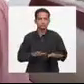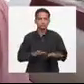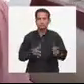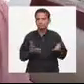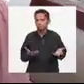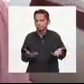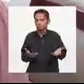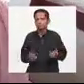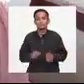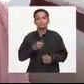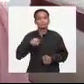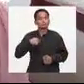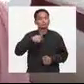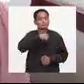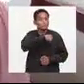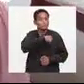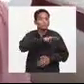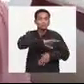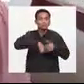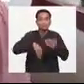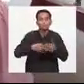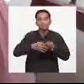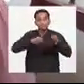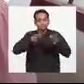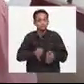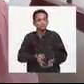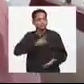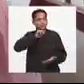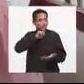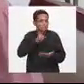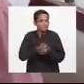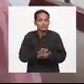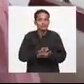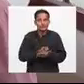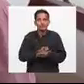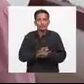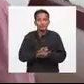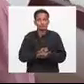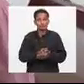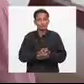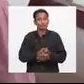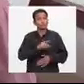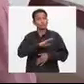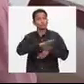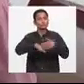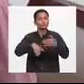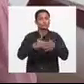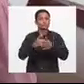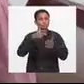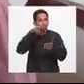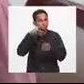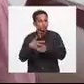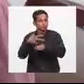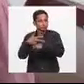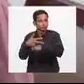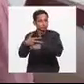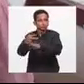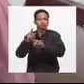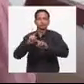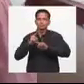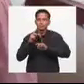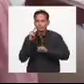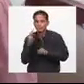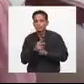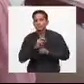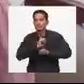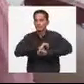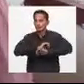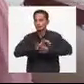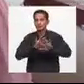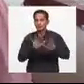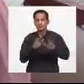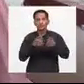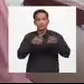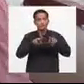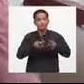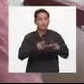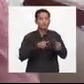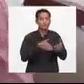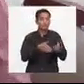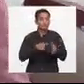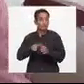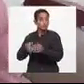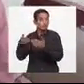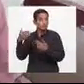tal manera de poder hacer ejercicios reales didácticos ante los medios de comunicación para que fedan difundidos a la ciudadanía y a las organizaciones